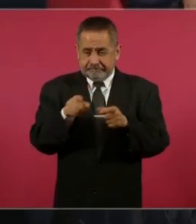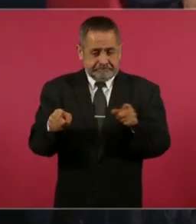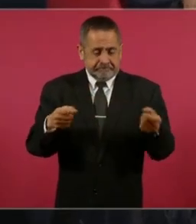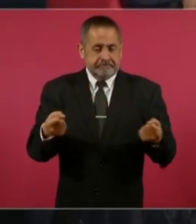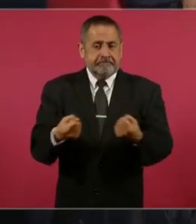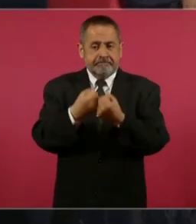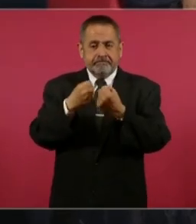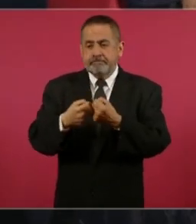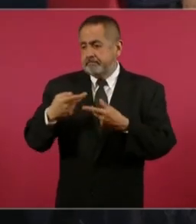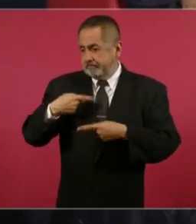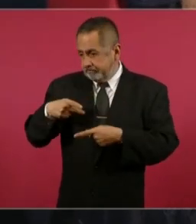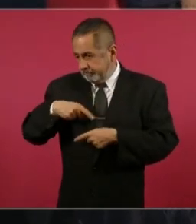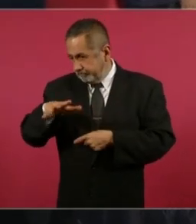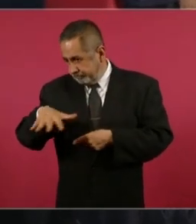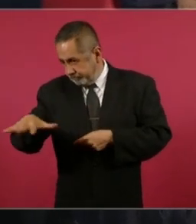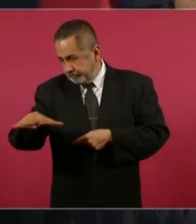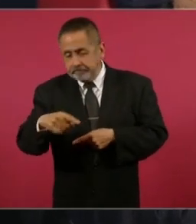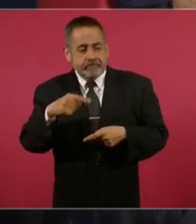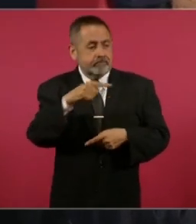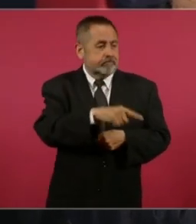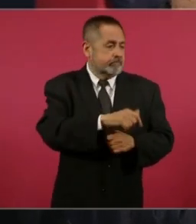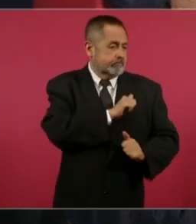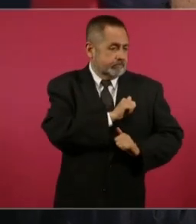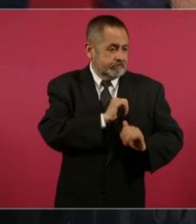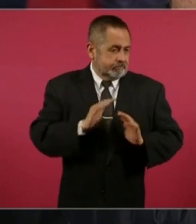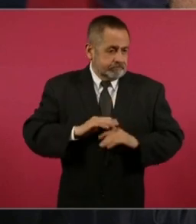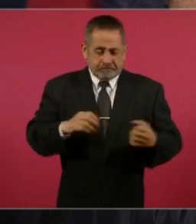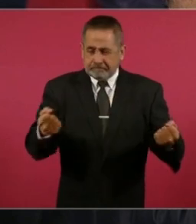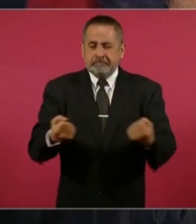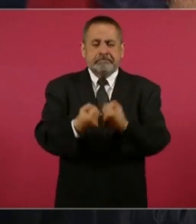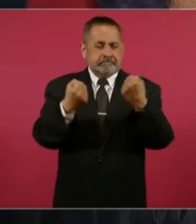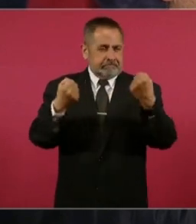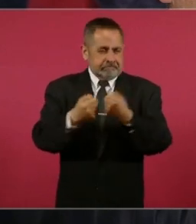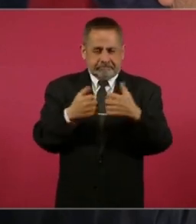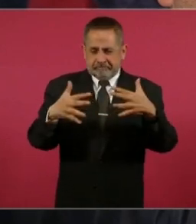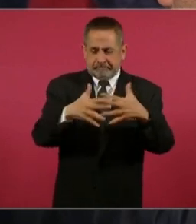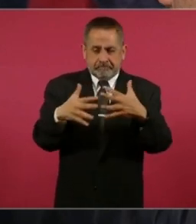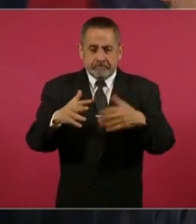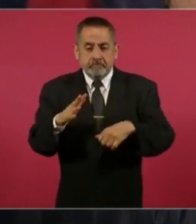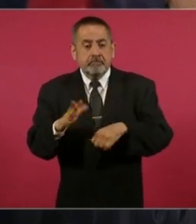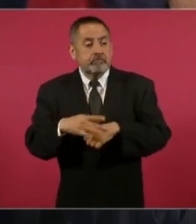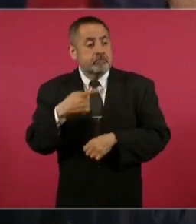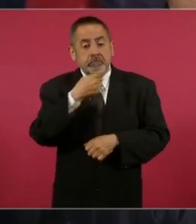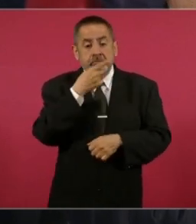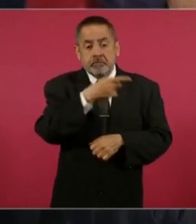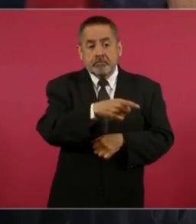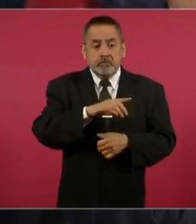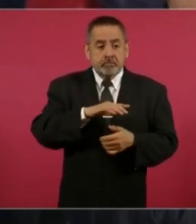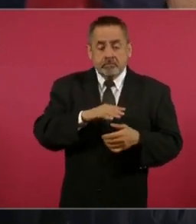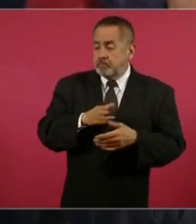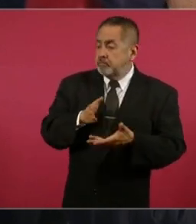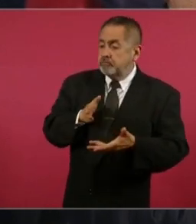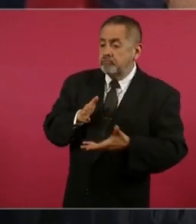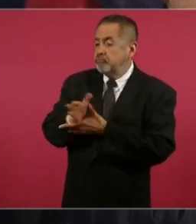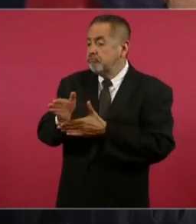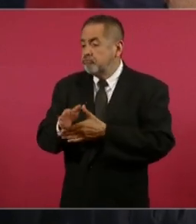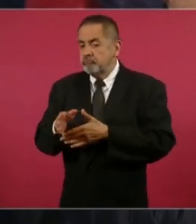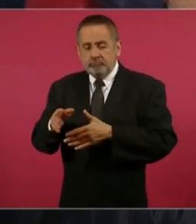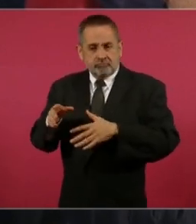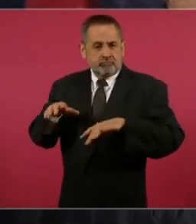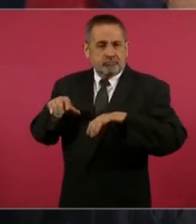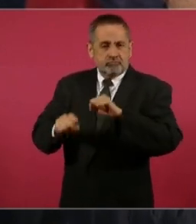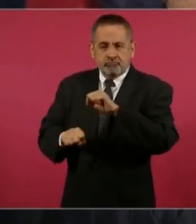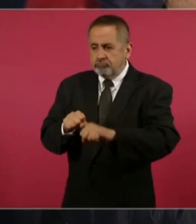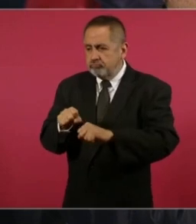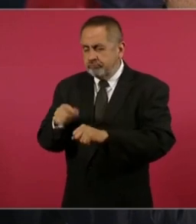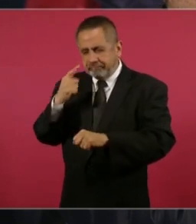tener algunos de los pobladores con elementos del ejército porque lo que ellos mencionaban es que el ejército va y se mete a las comunidades que están en resistencia pero